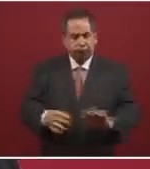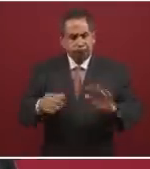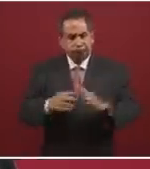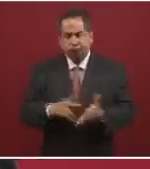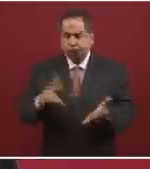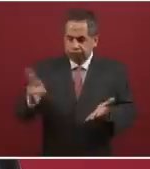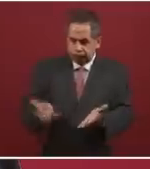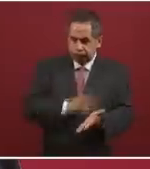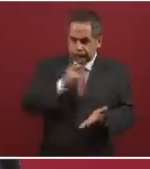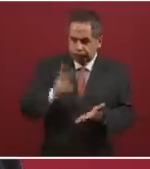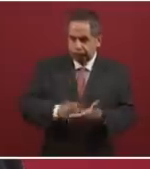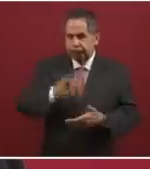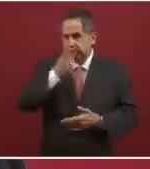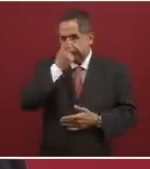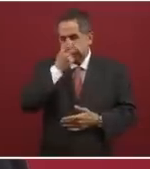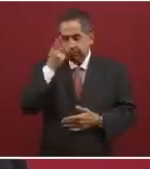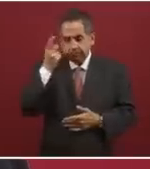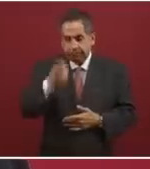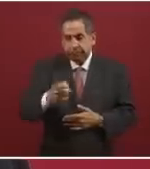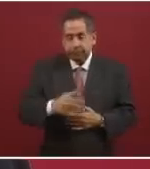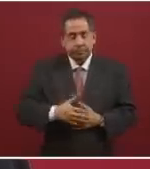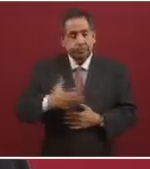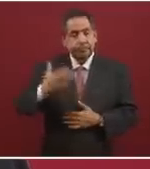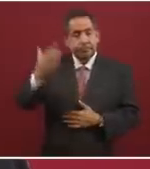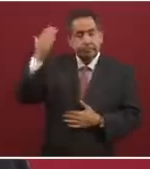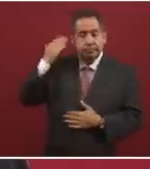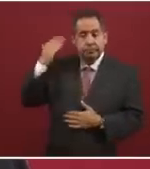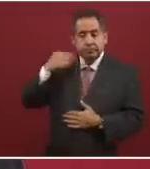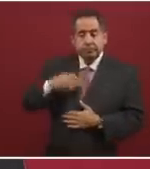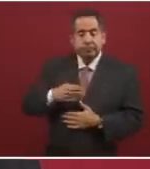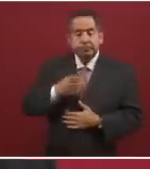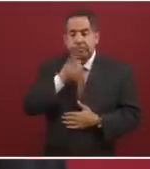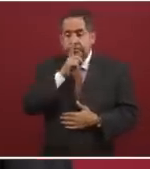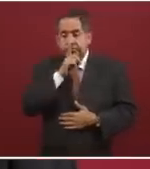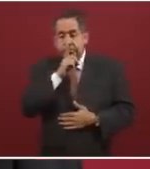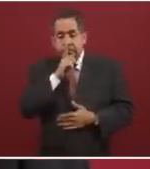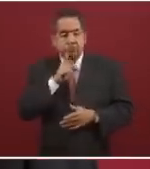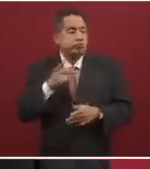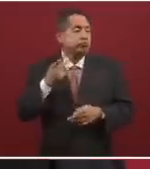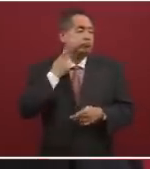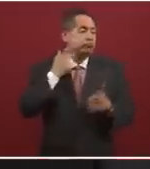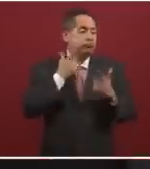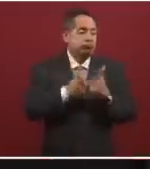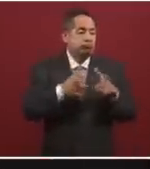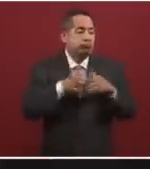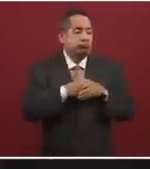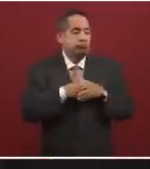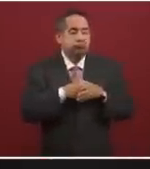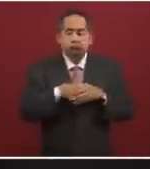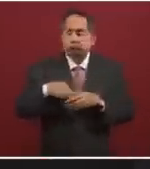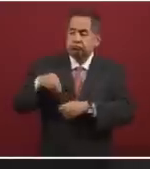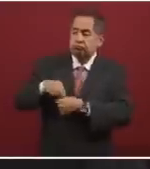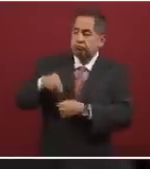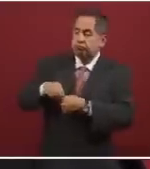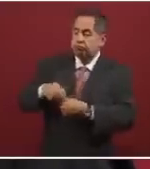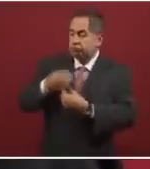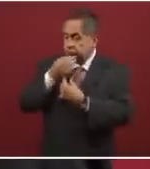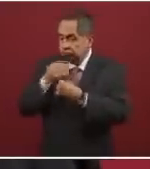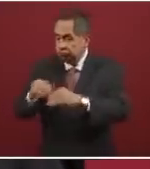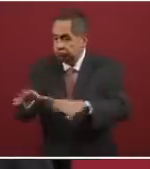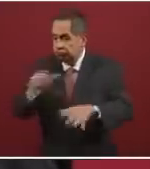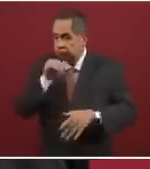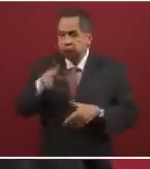repito ahora. Antes se decía que la política era asunto de los políticos y